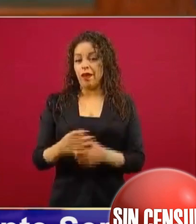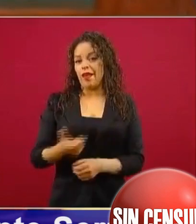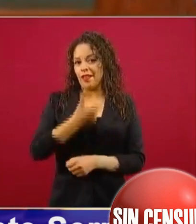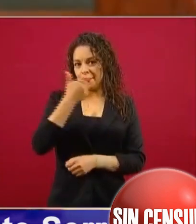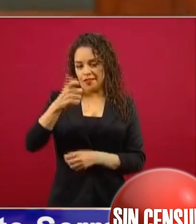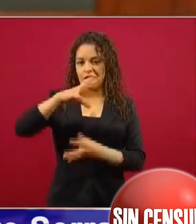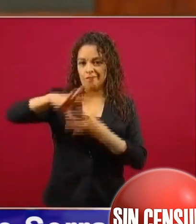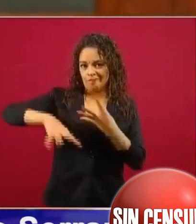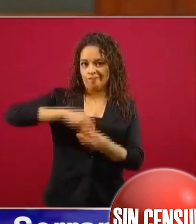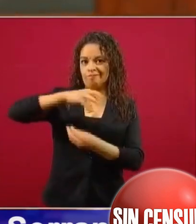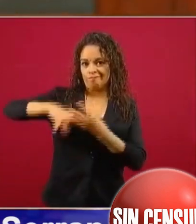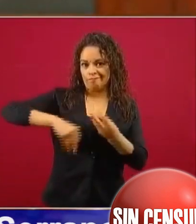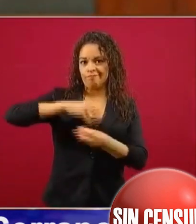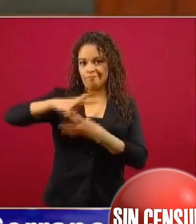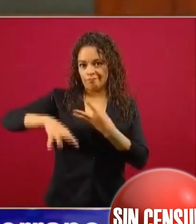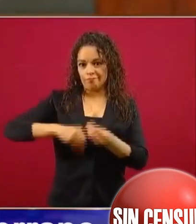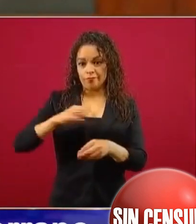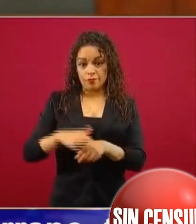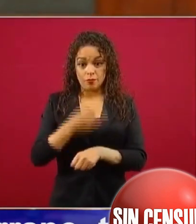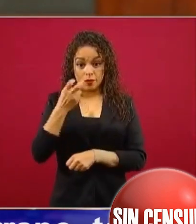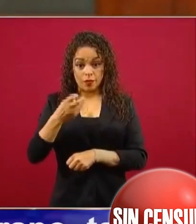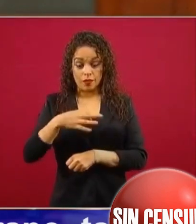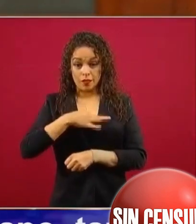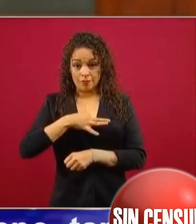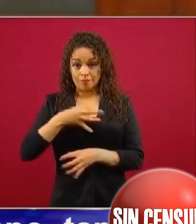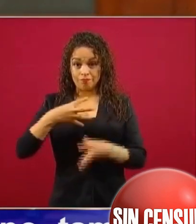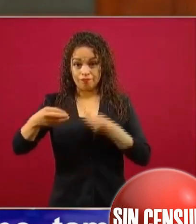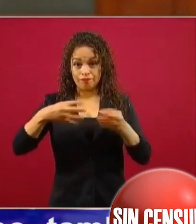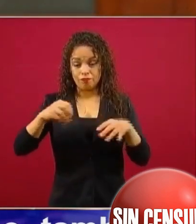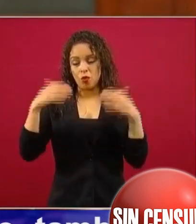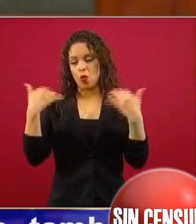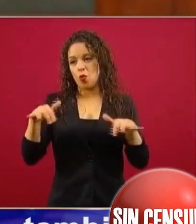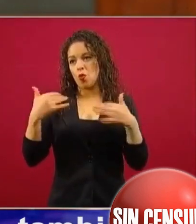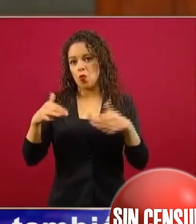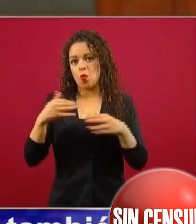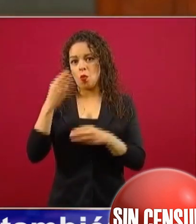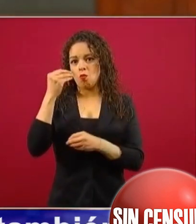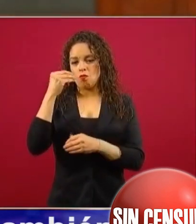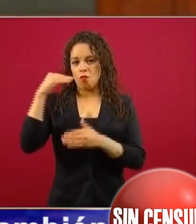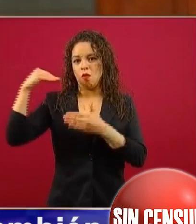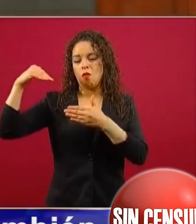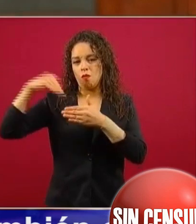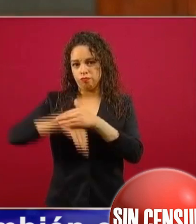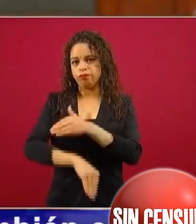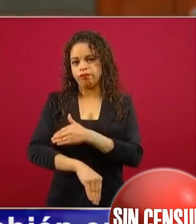quedar dislocadas. En el caso de nuestro país,